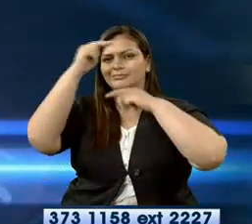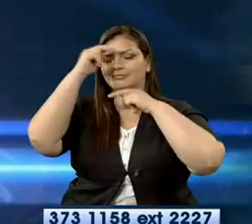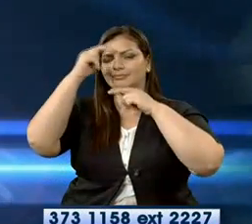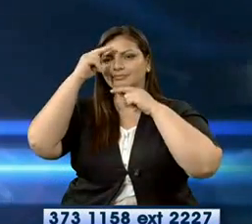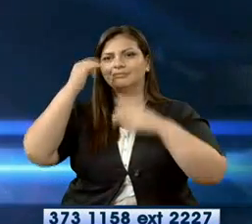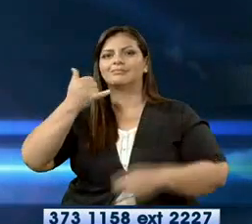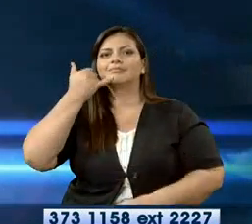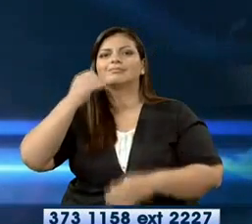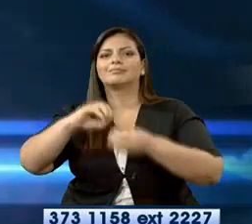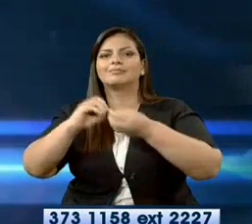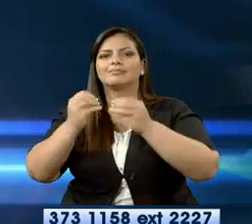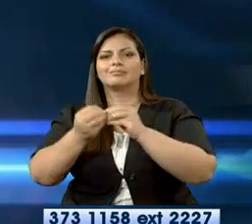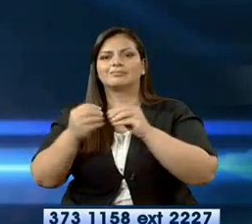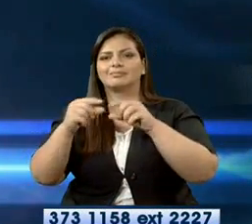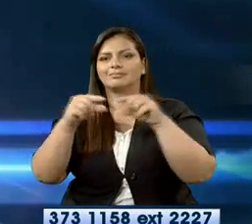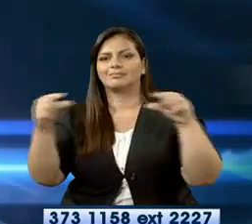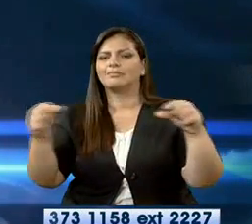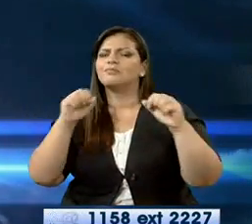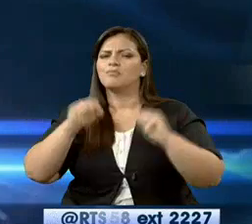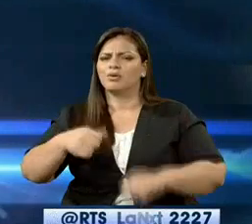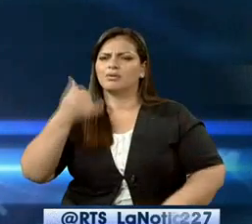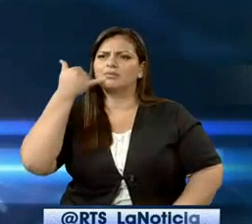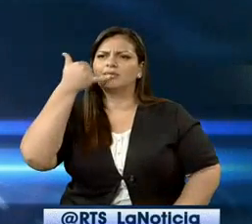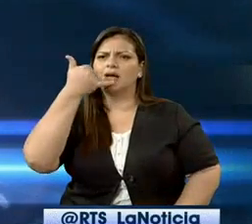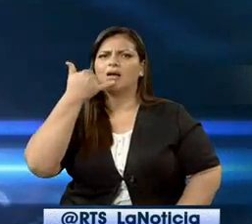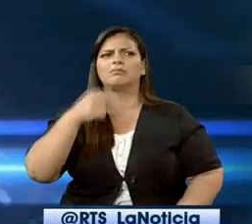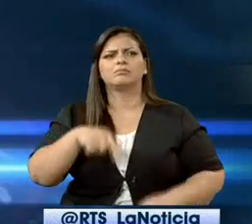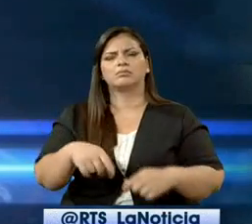al 373-1240, extensión